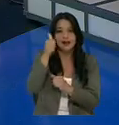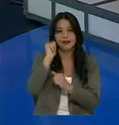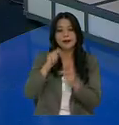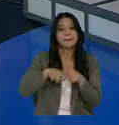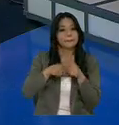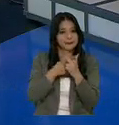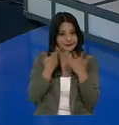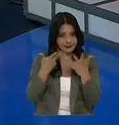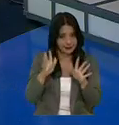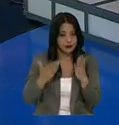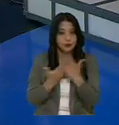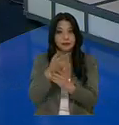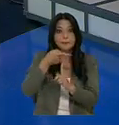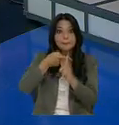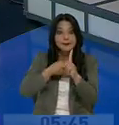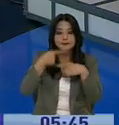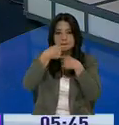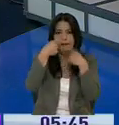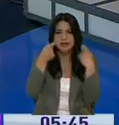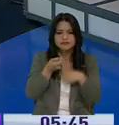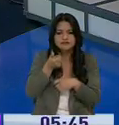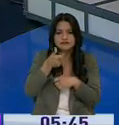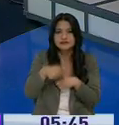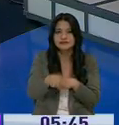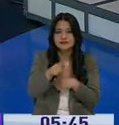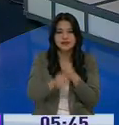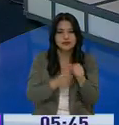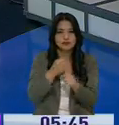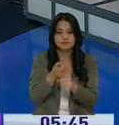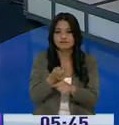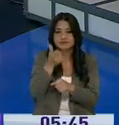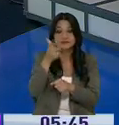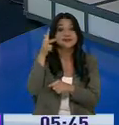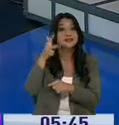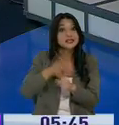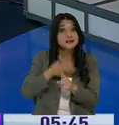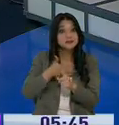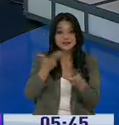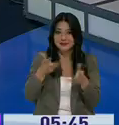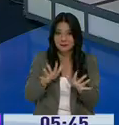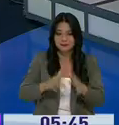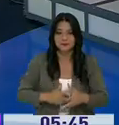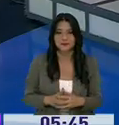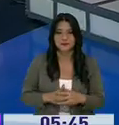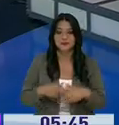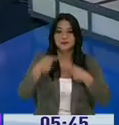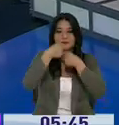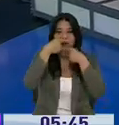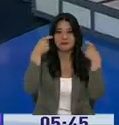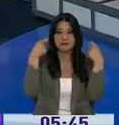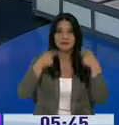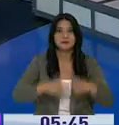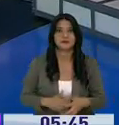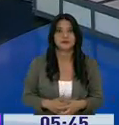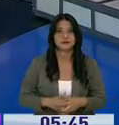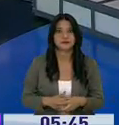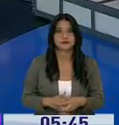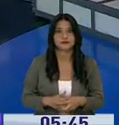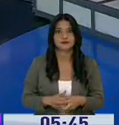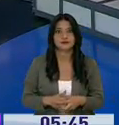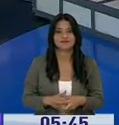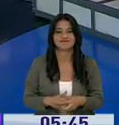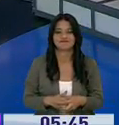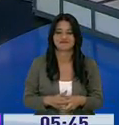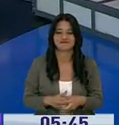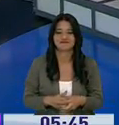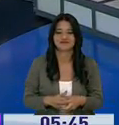realmente estamos entrando rápido a este tercer mes. Sí, claro, tercer mes. Tercer mes. Mes de marzo, así que se les enviamos. Acaba el primer trimestre. Les